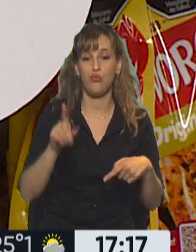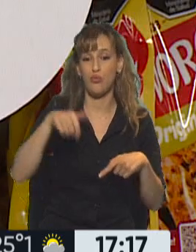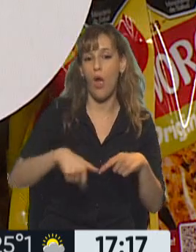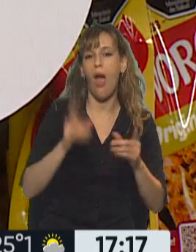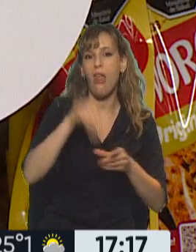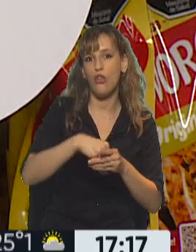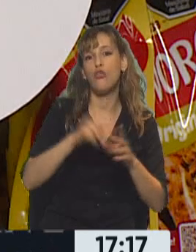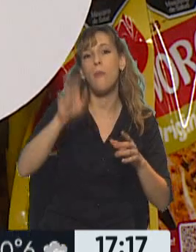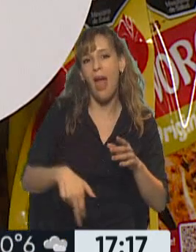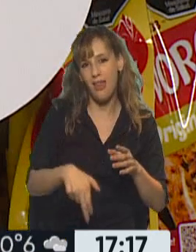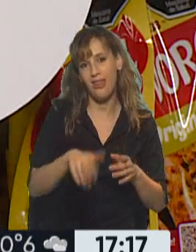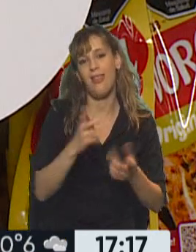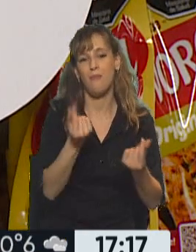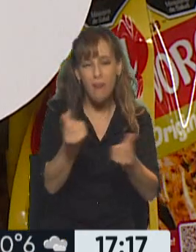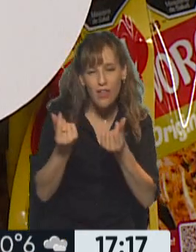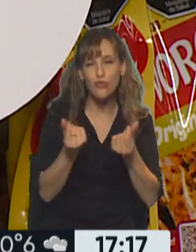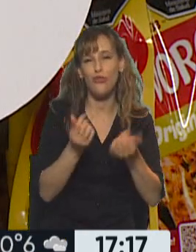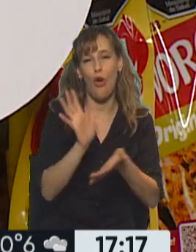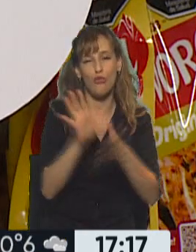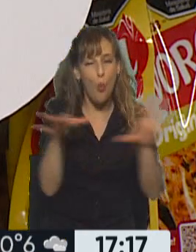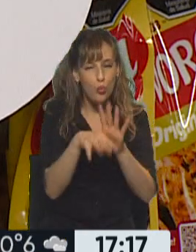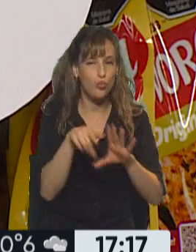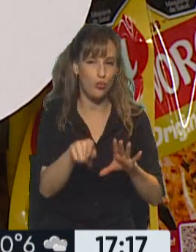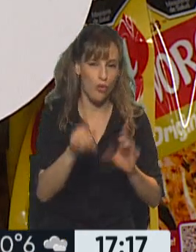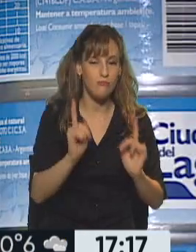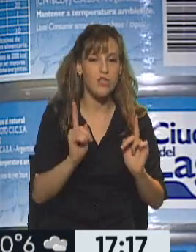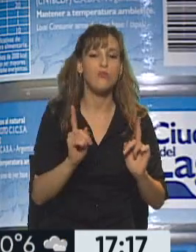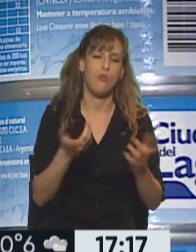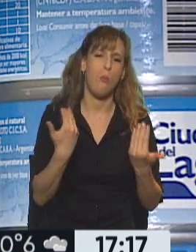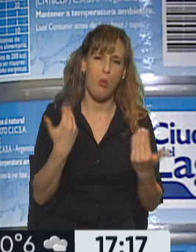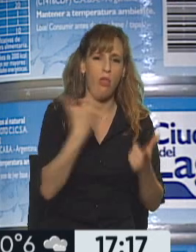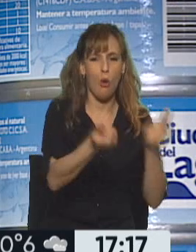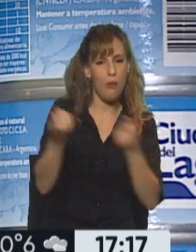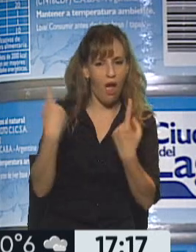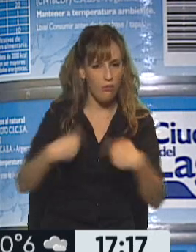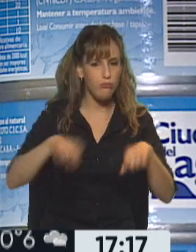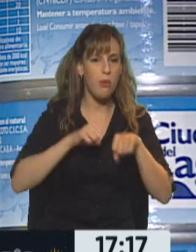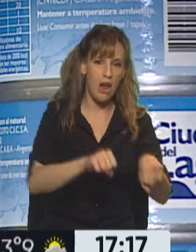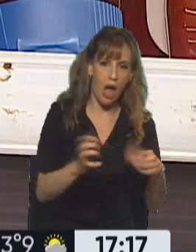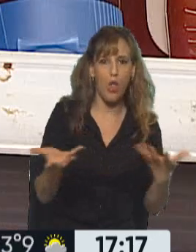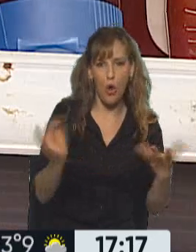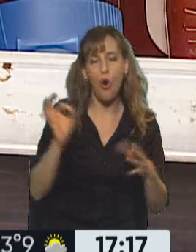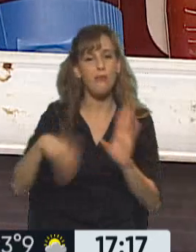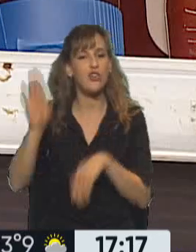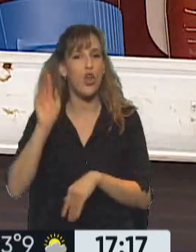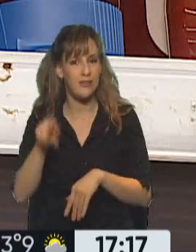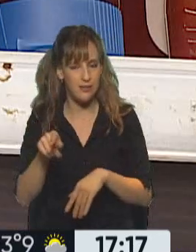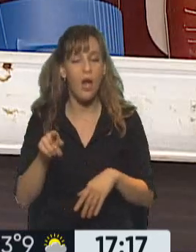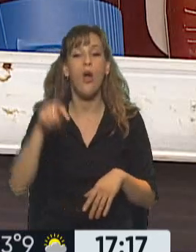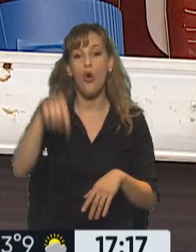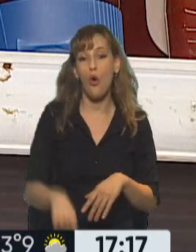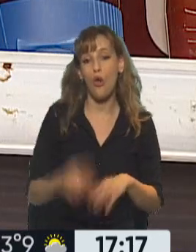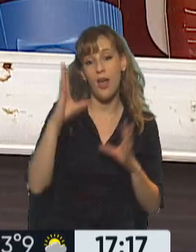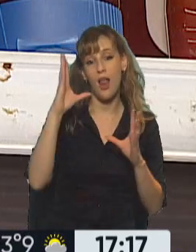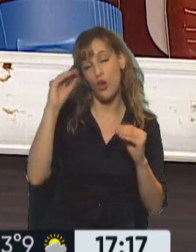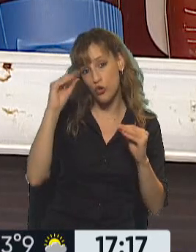Precios Justos con esta canasta navideña que se puede conseguir en supermercados y mayoristas para esta mesa de la noche, de la Nochebuena,